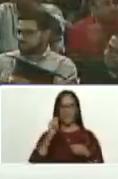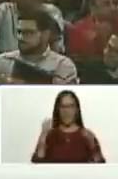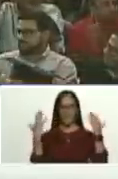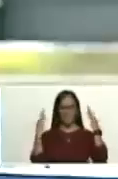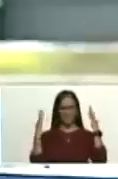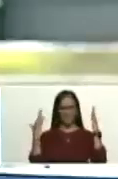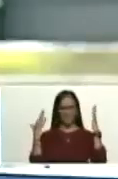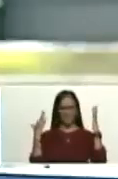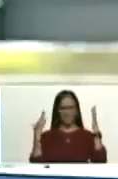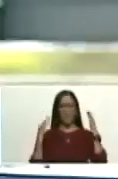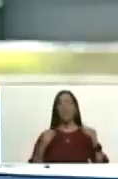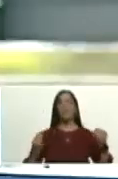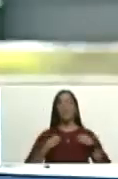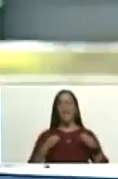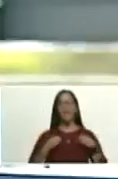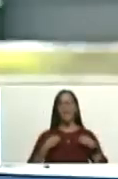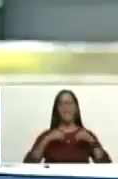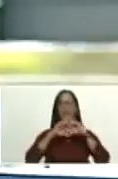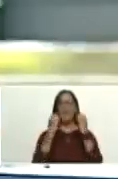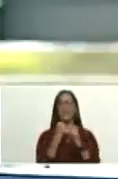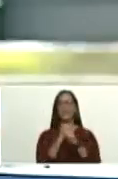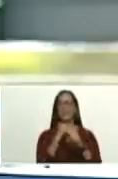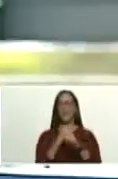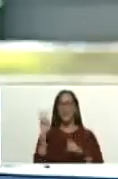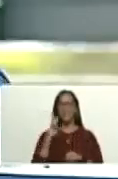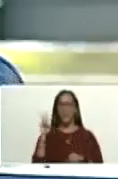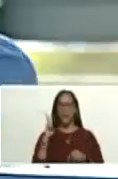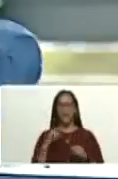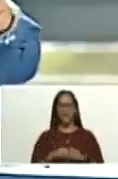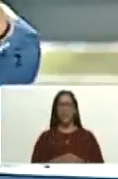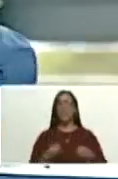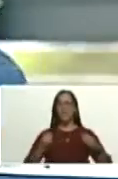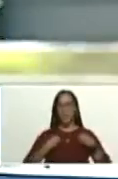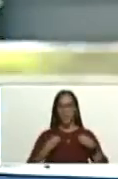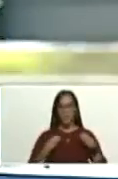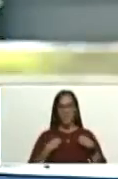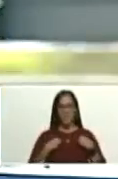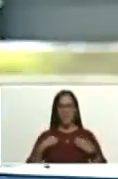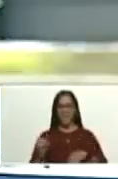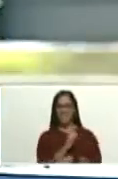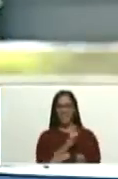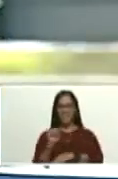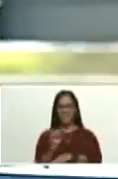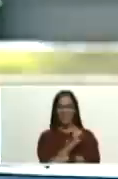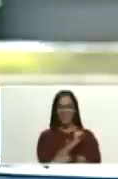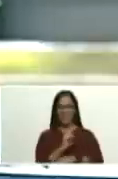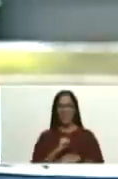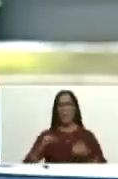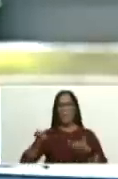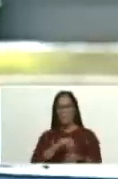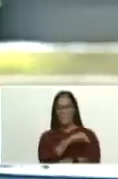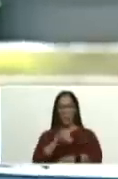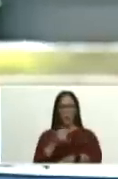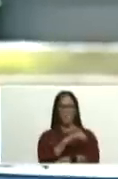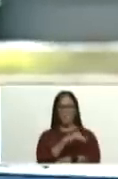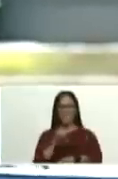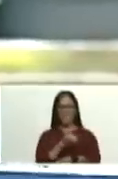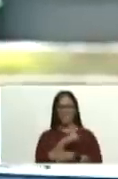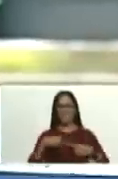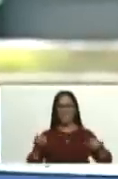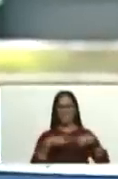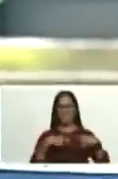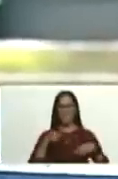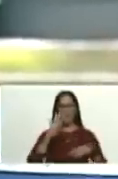nacional! ¡Que viva la clase obrera venezolana! ¡Viva! ¡Que viva la salsa! ¡Viva! ¡Música con la orquesta